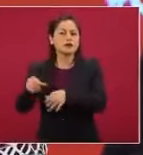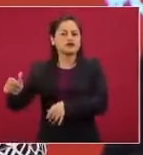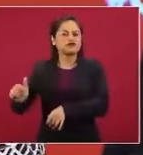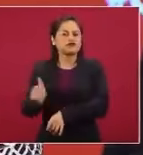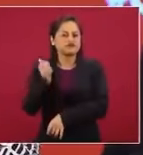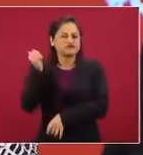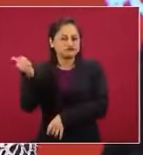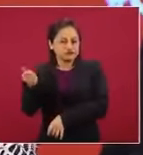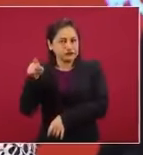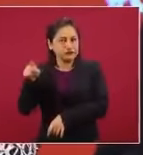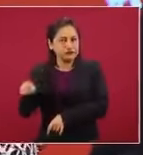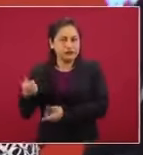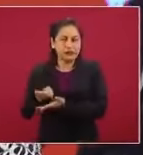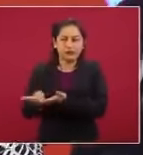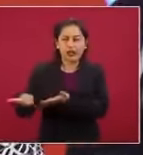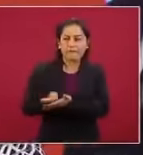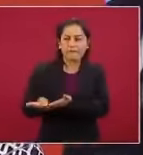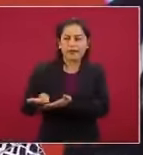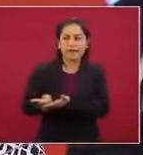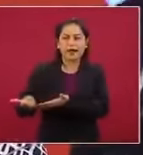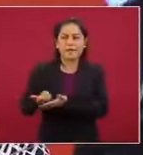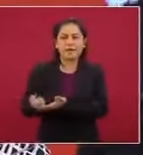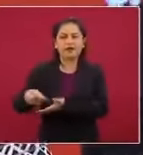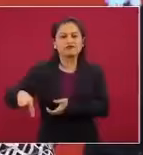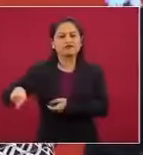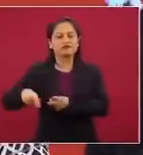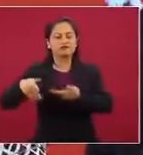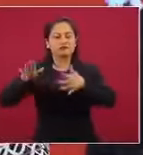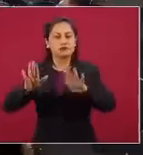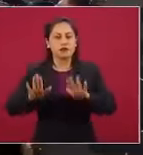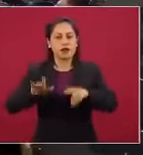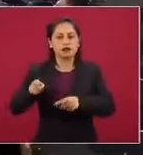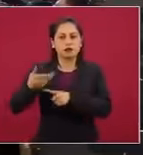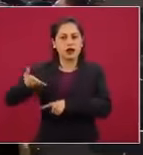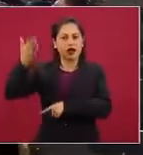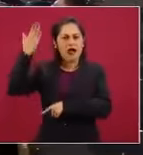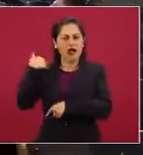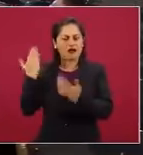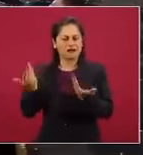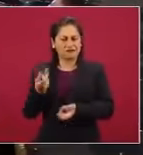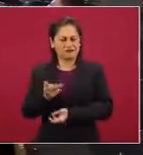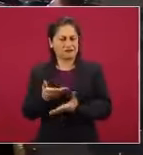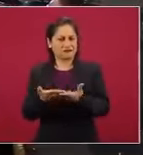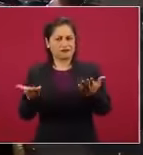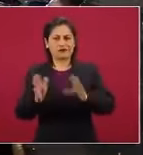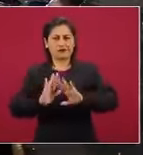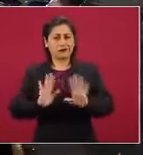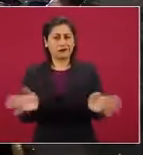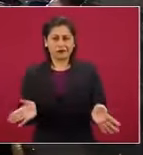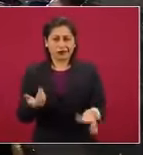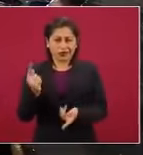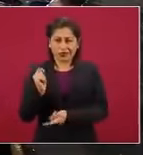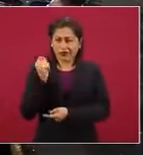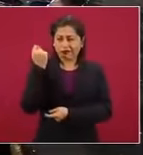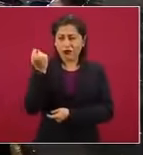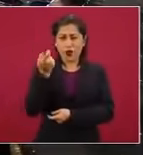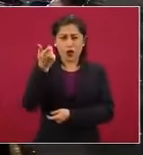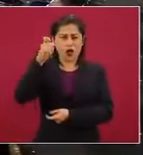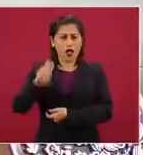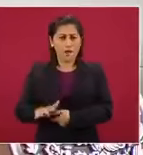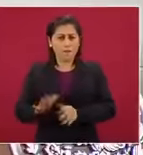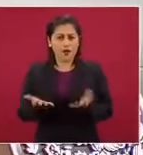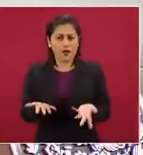mensajes y de muchas cosas la empresa, como si estuviéramos en los 80s, cuando ya los medios electrónicos ya son muy baratos. Entonces,